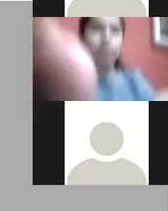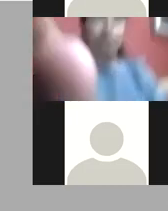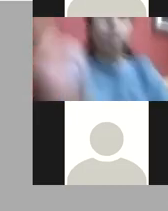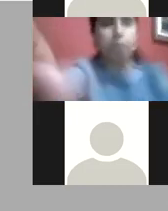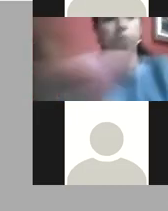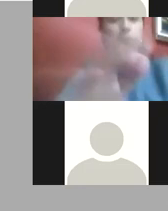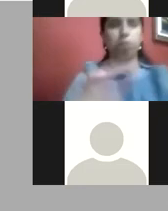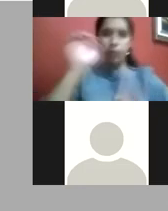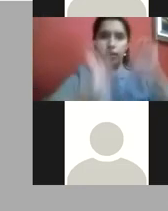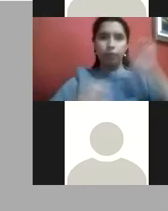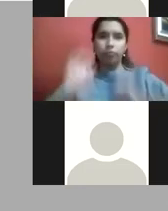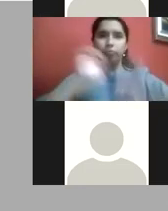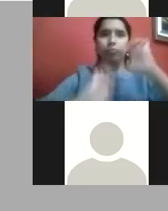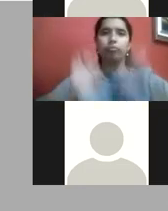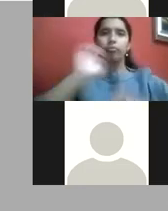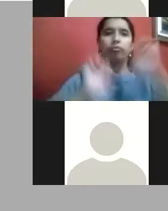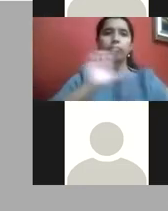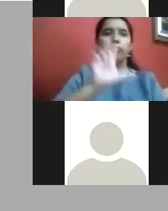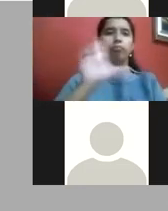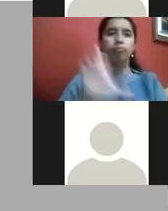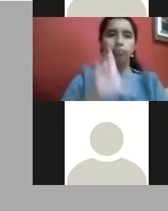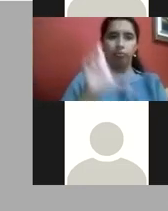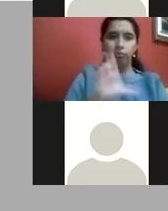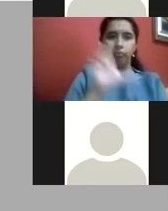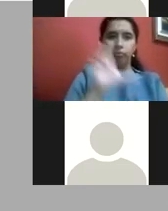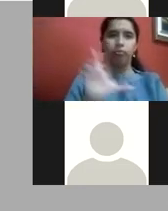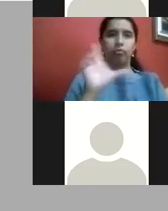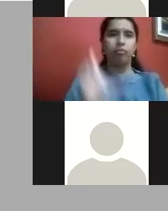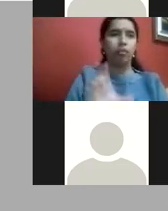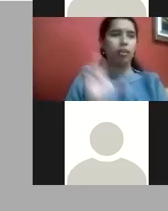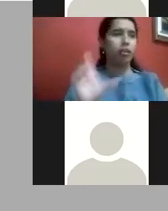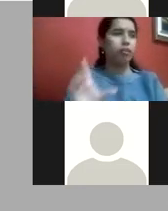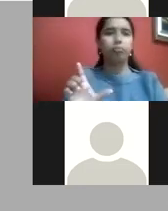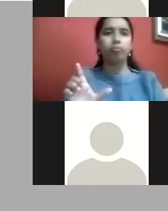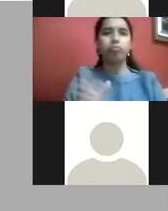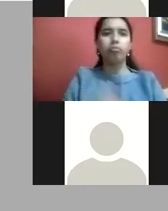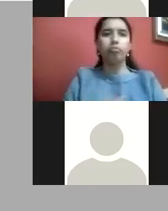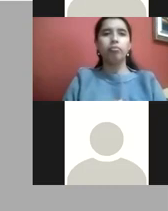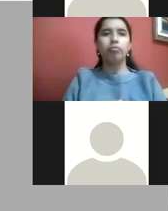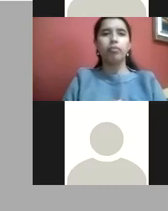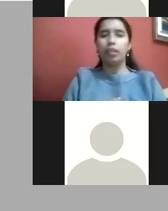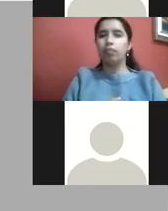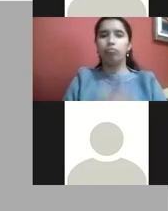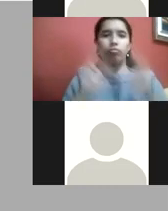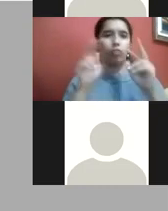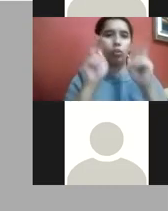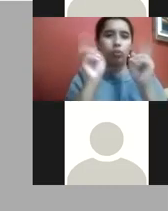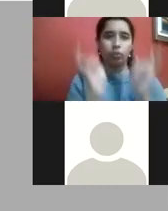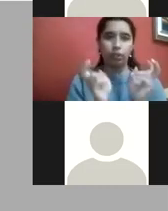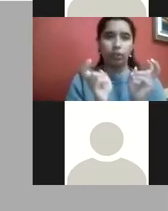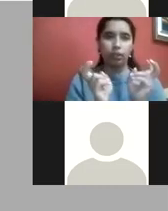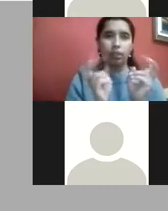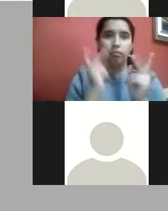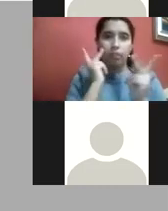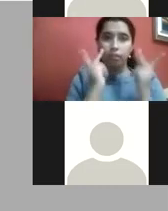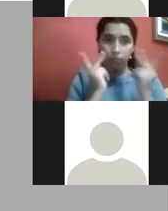vamos a desarrollarlo y pues al igual que la mayoría de los temas que hemos visto, vamos a ver primero la parte